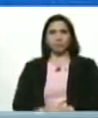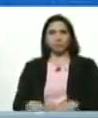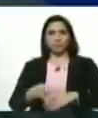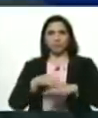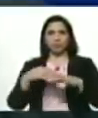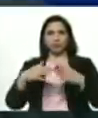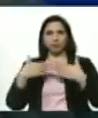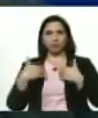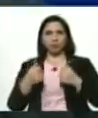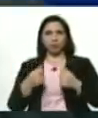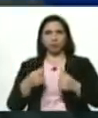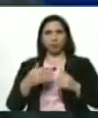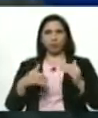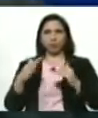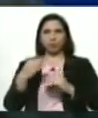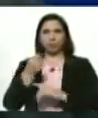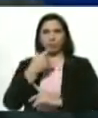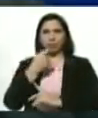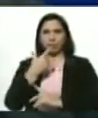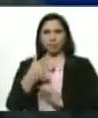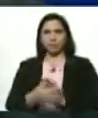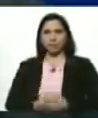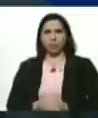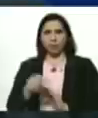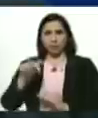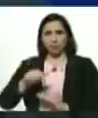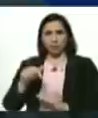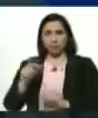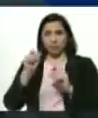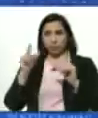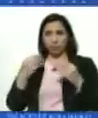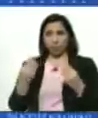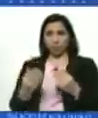estado encima de los tratamientos de cada caso impresionante